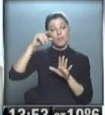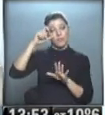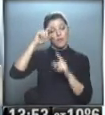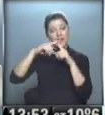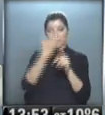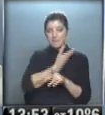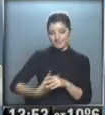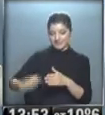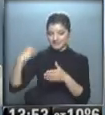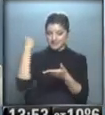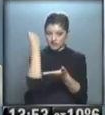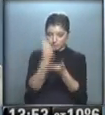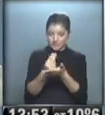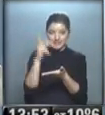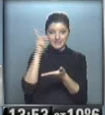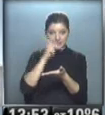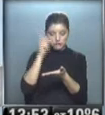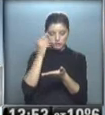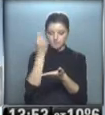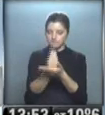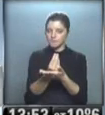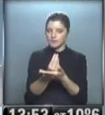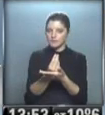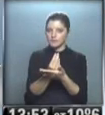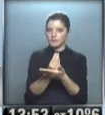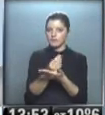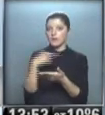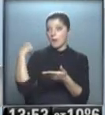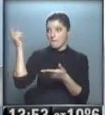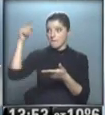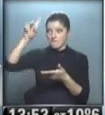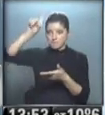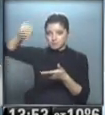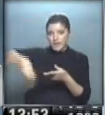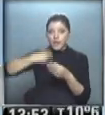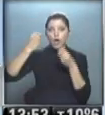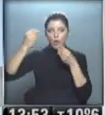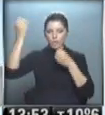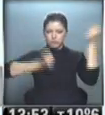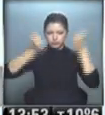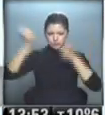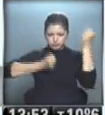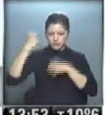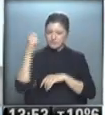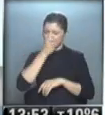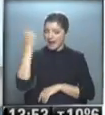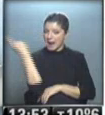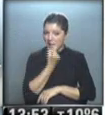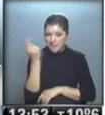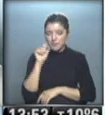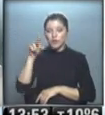la gobernación se venía por tierra los tumbos desde río